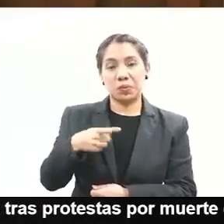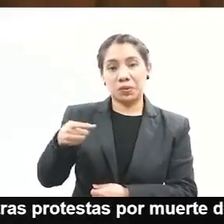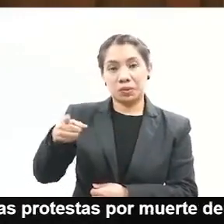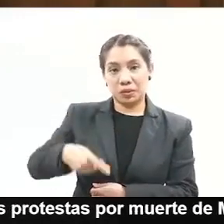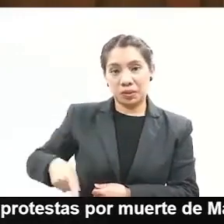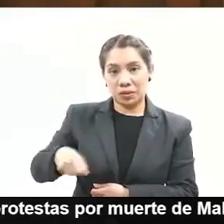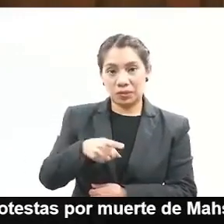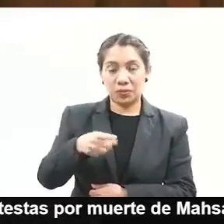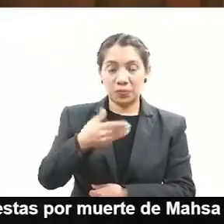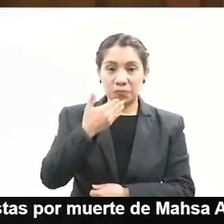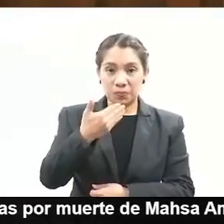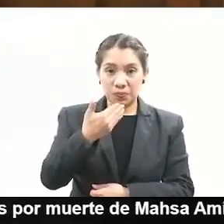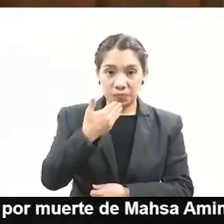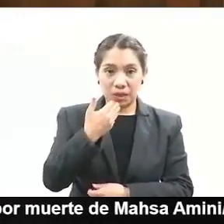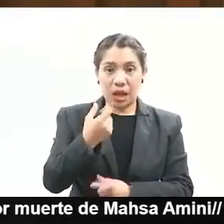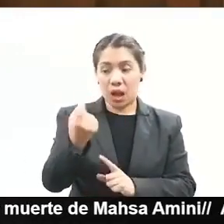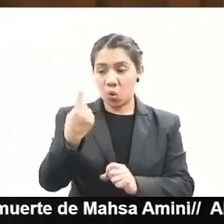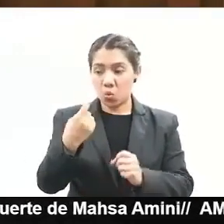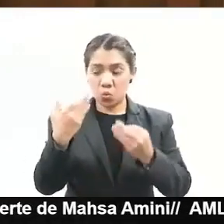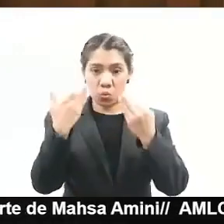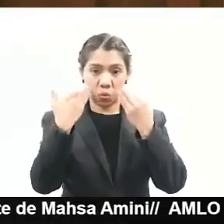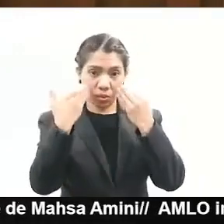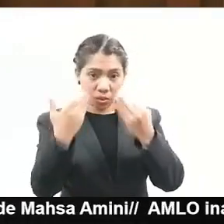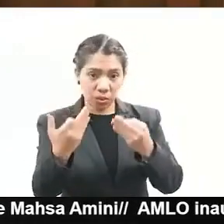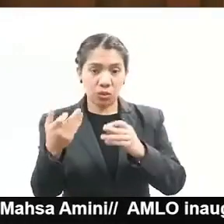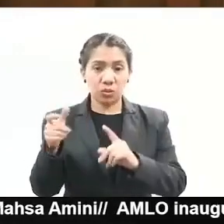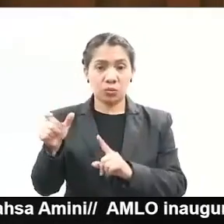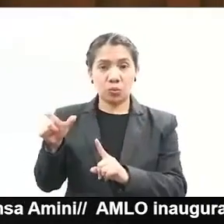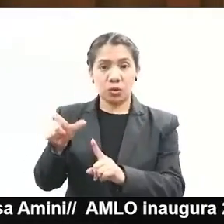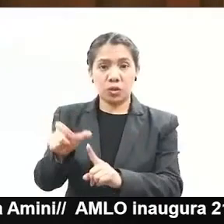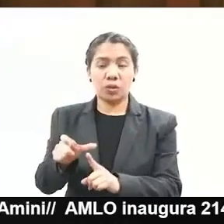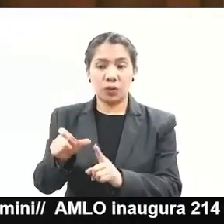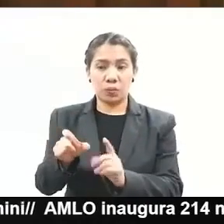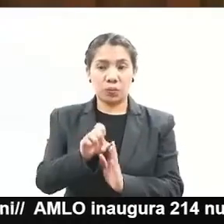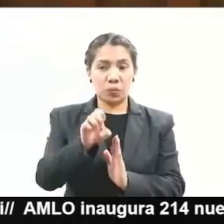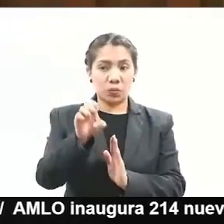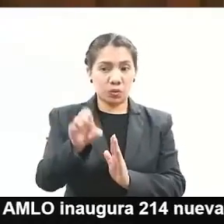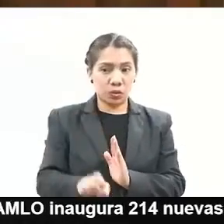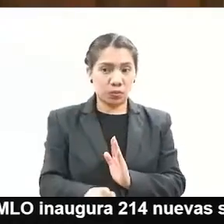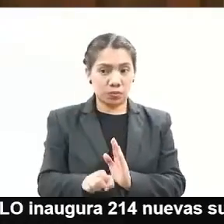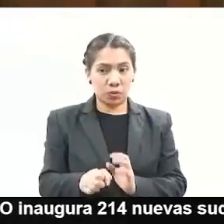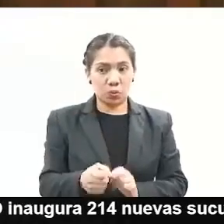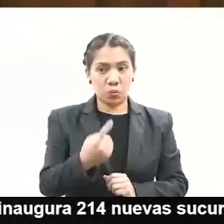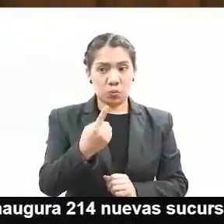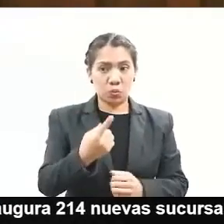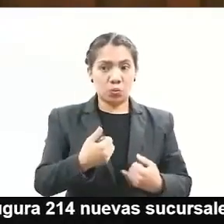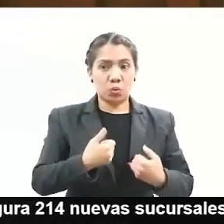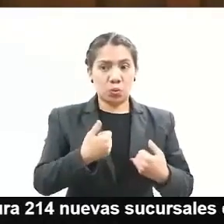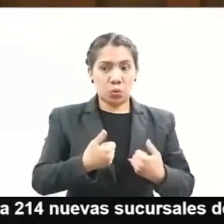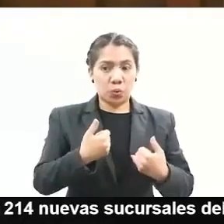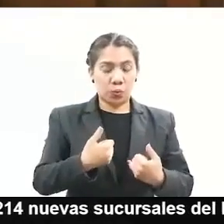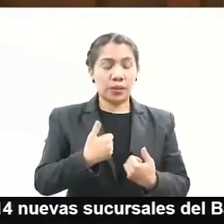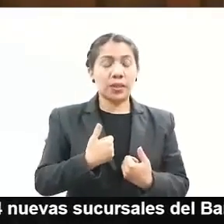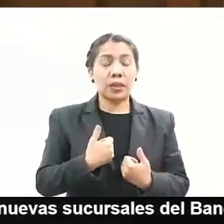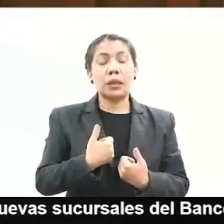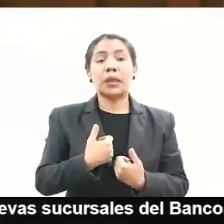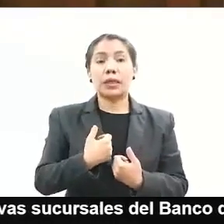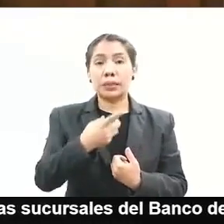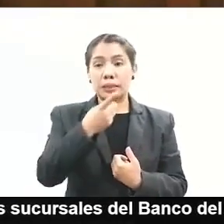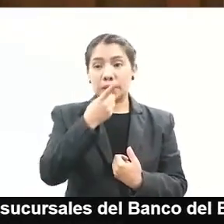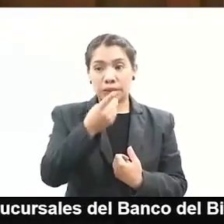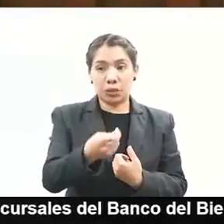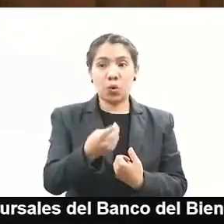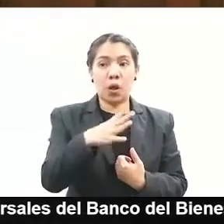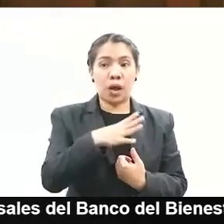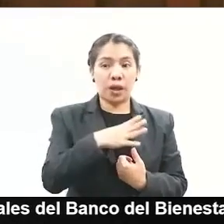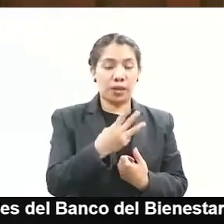tenido varias declaraciones de testigos protegidos. En una de ellas se señala que los jóvenes fueron separados en 3 grupos. Sabíamos ya que los